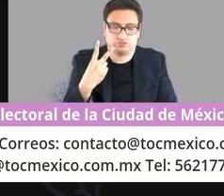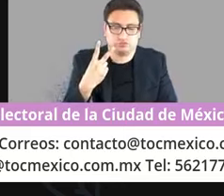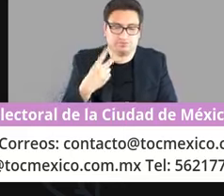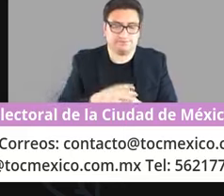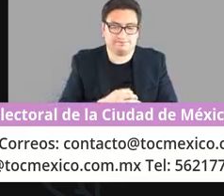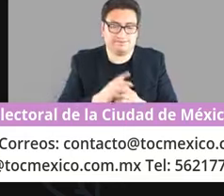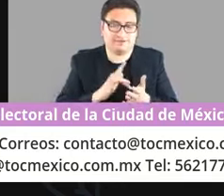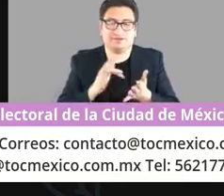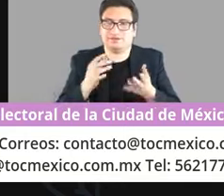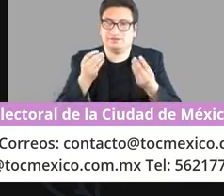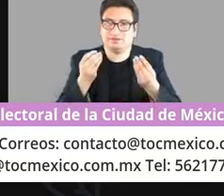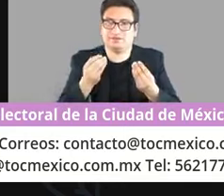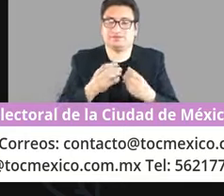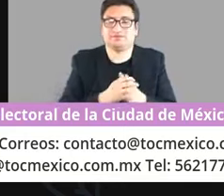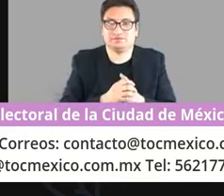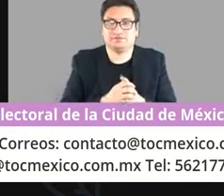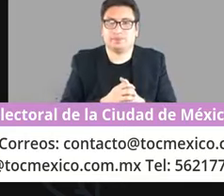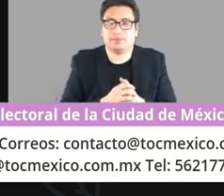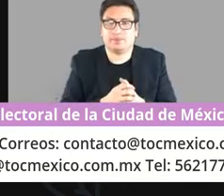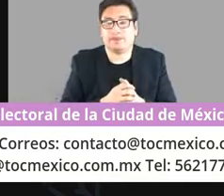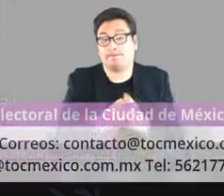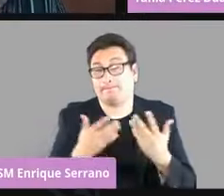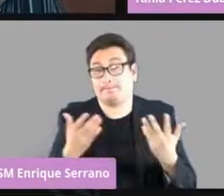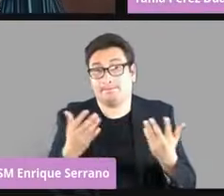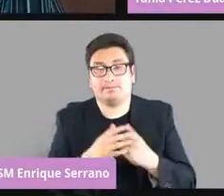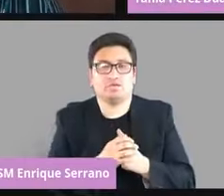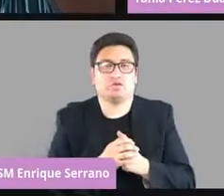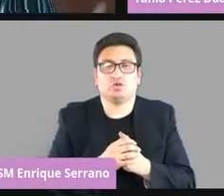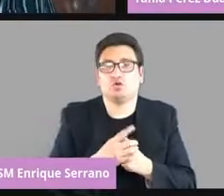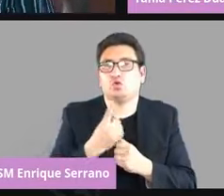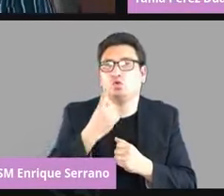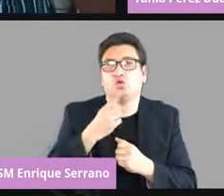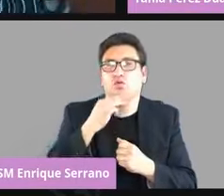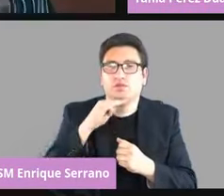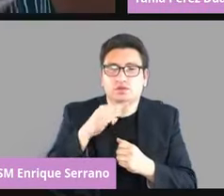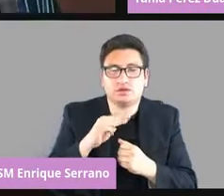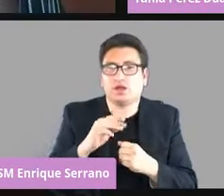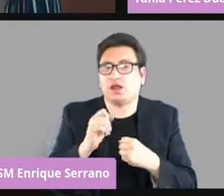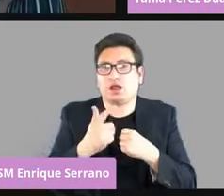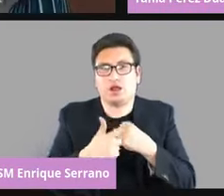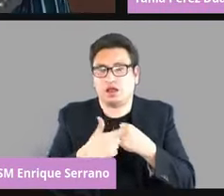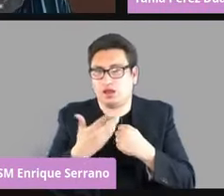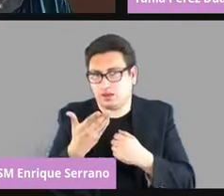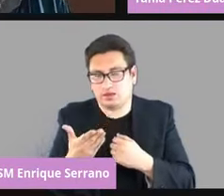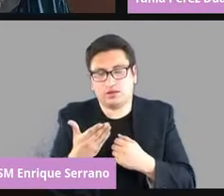Muchas gracias. Y bueno, pues una frase, un comentario, mi querida